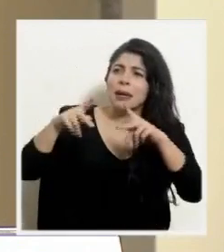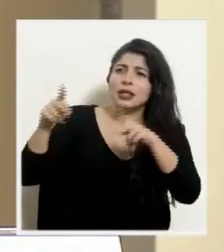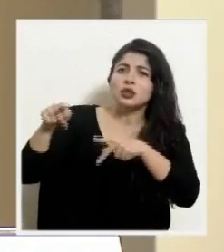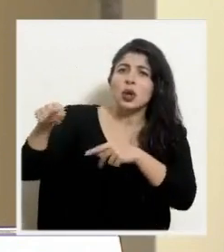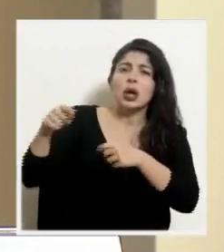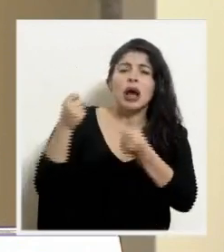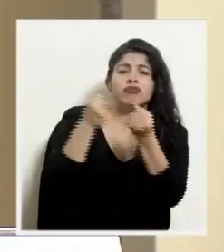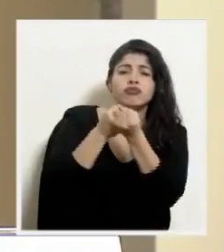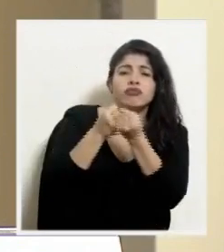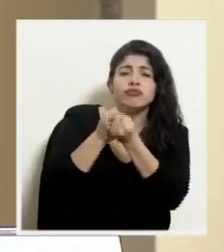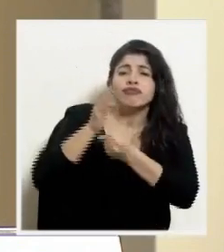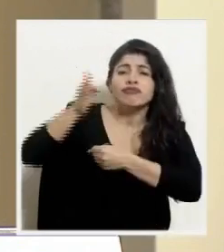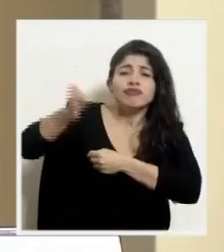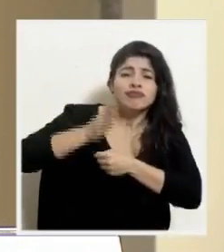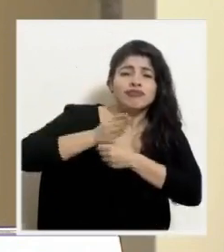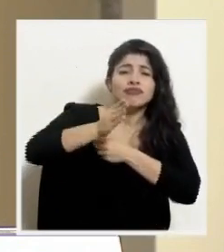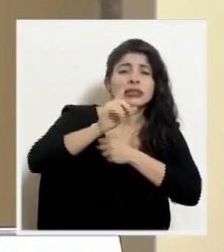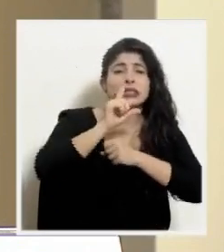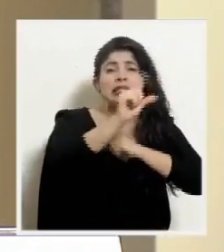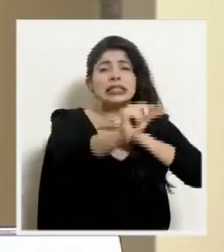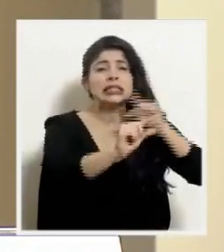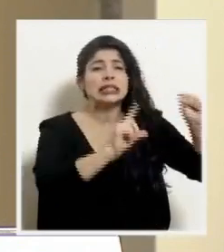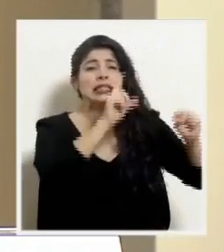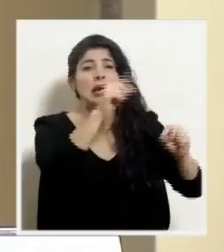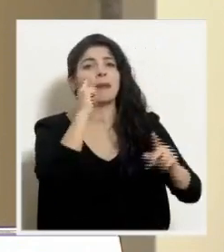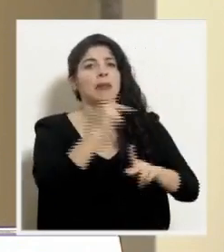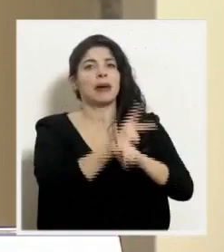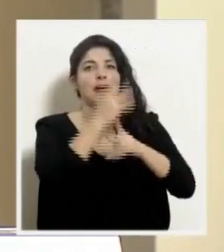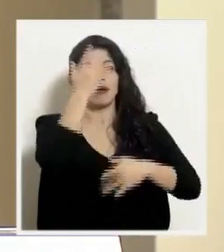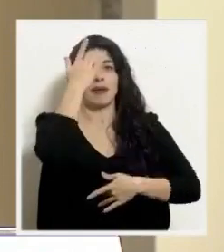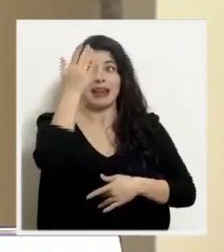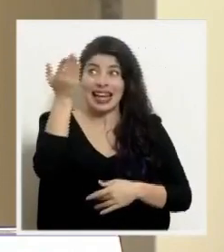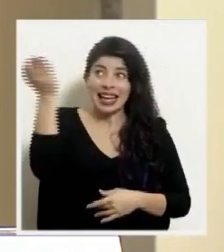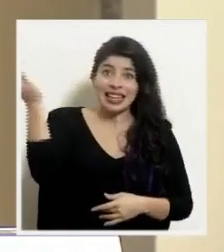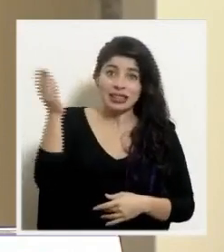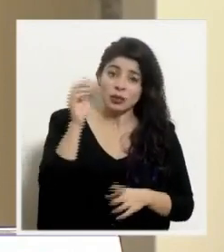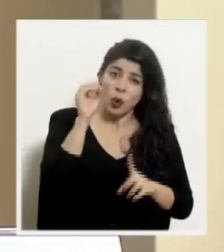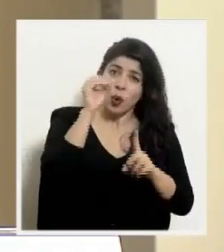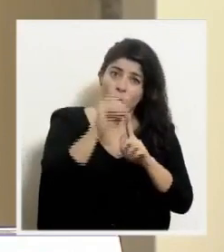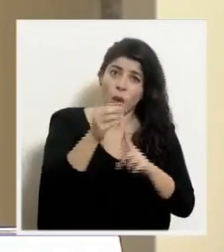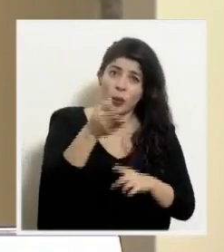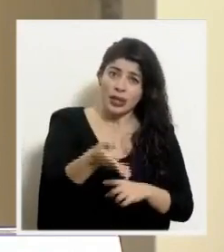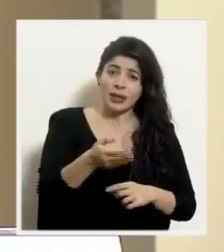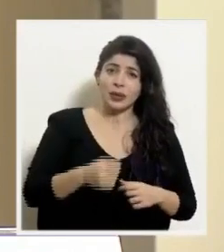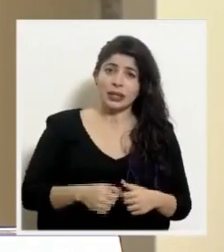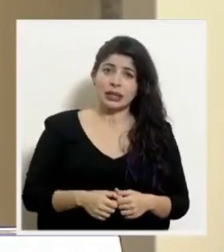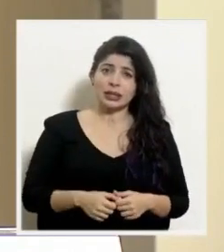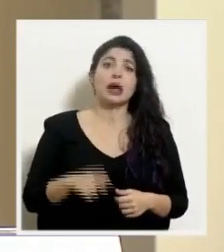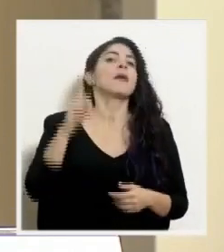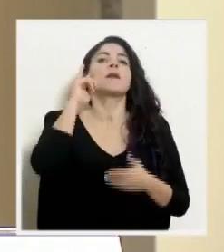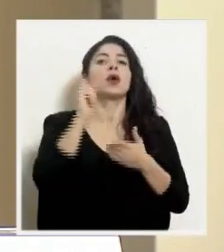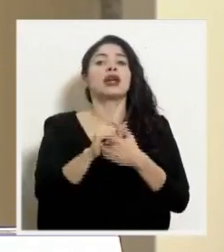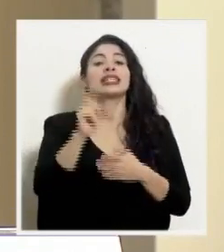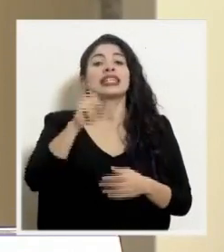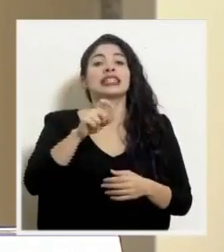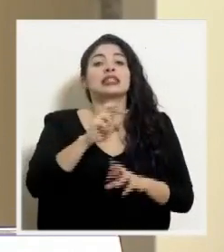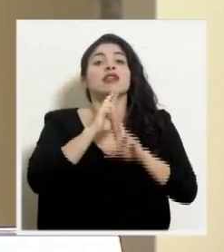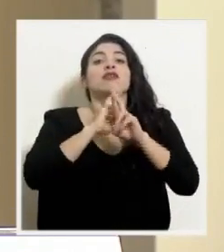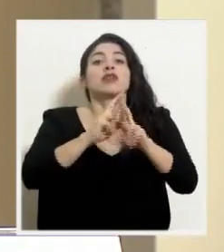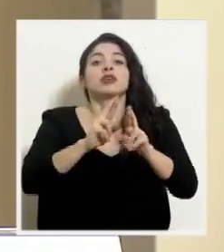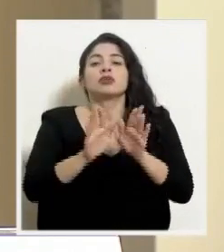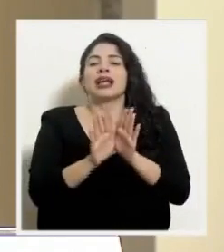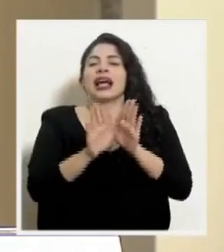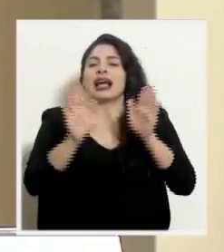en todos los territorios para que no nos enfermemos. Ese es nuestro objetivo. Por eso debemos dar la respuesta integral en